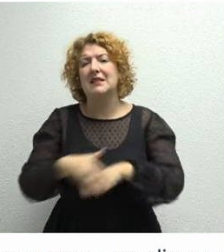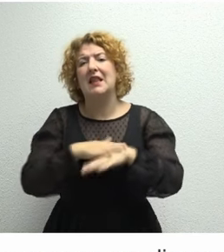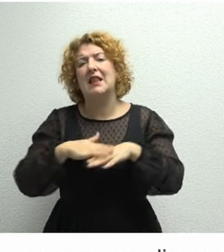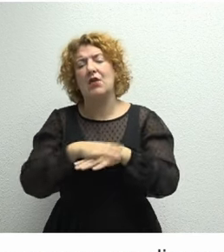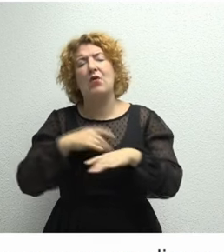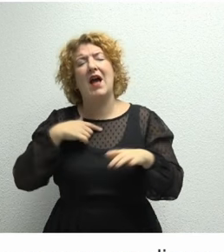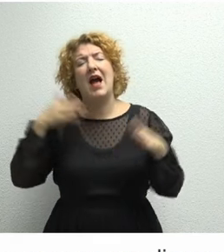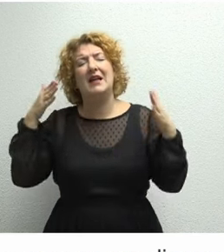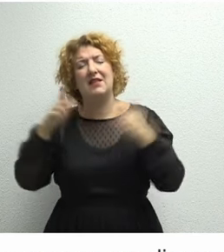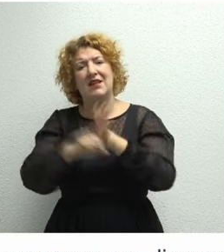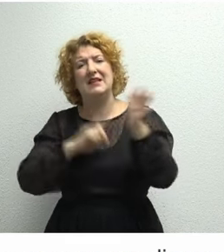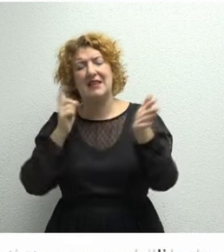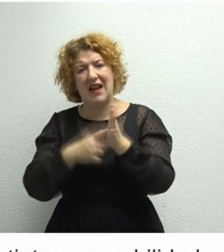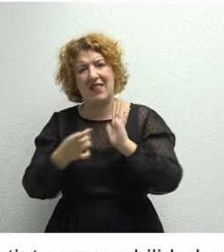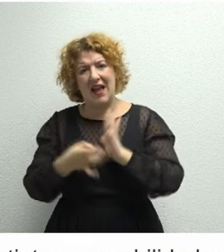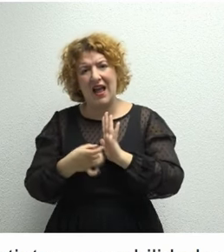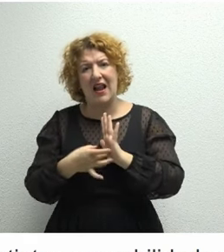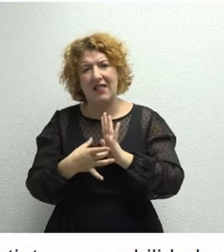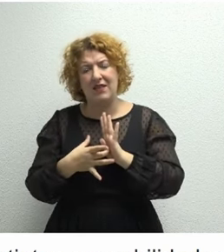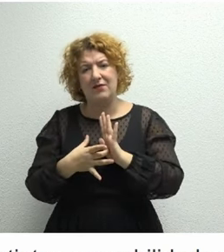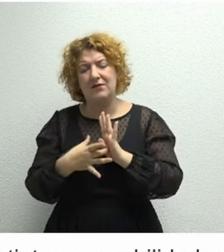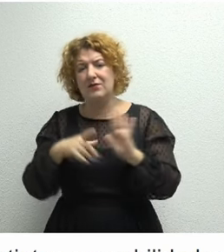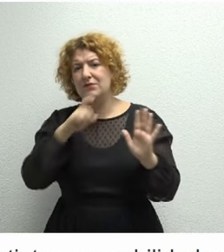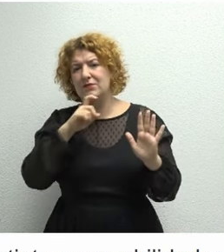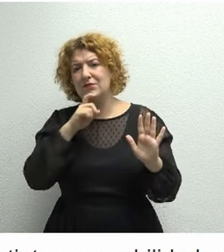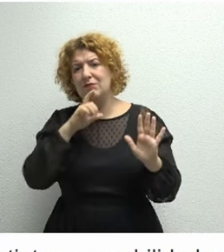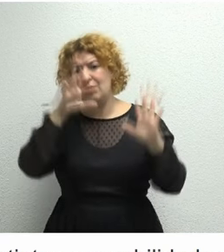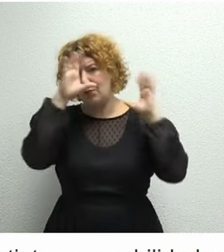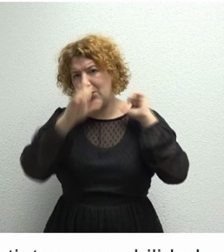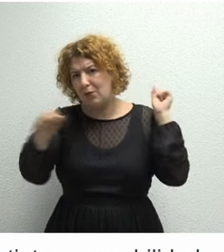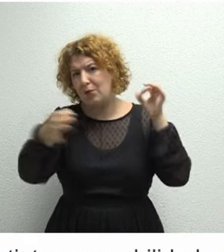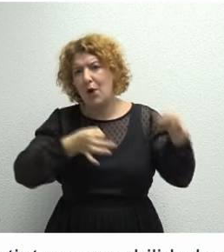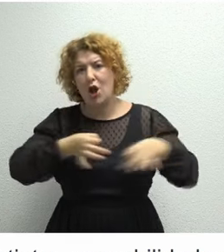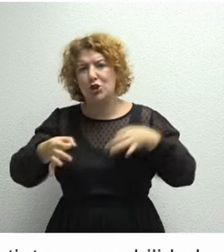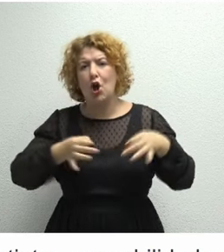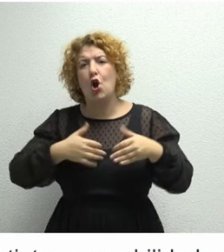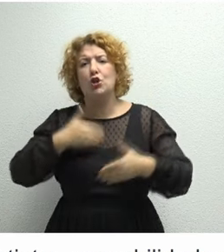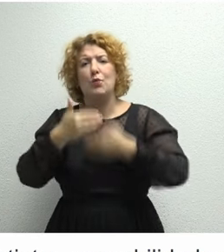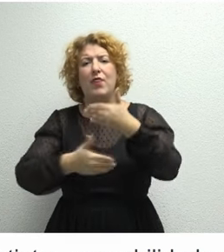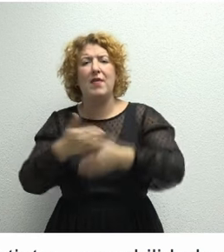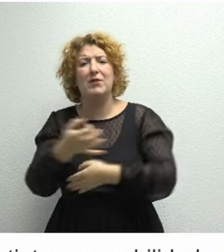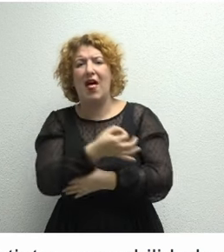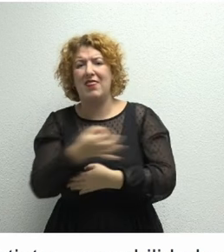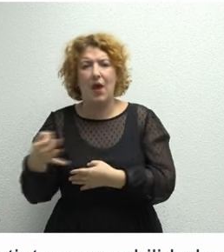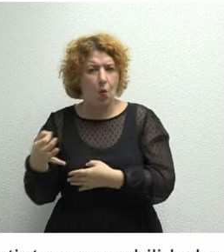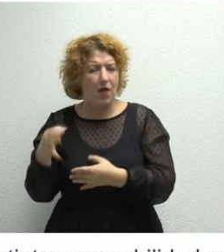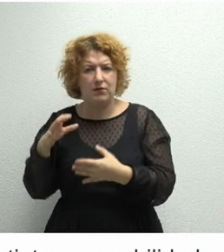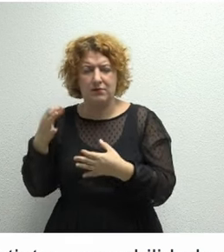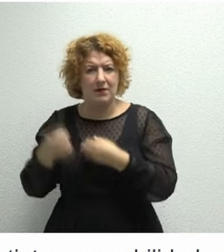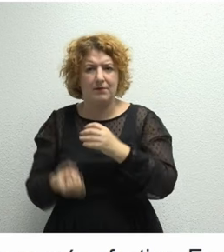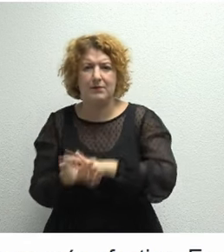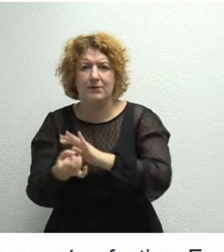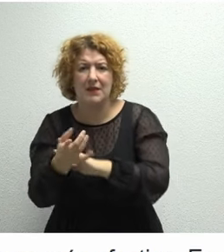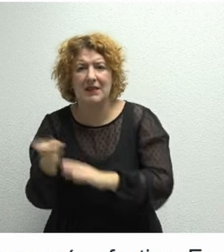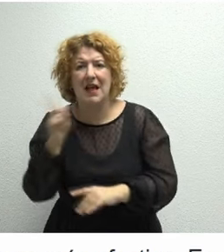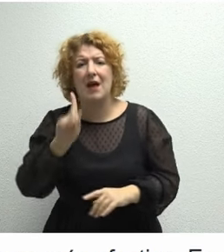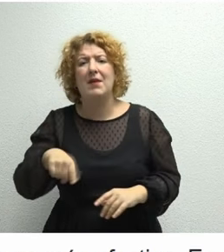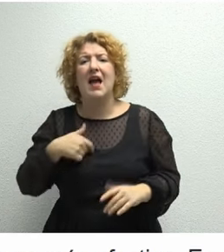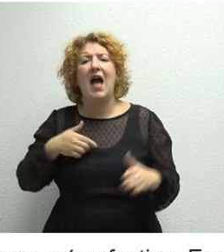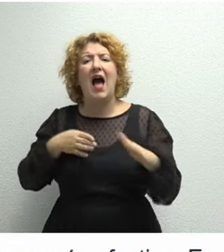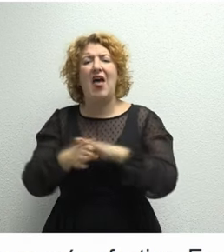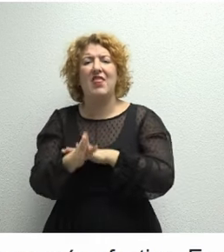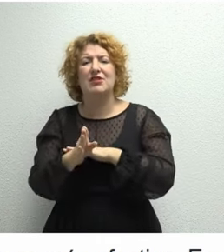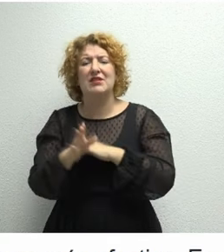atención integral y de calidad la implementación de protocolos y procedimientos adecuados así como el acceso a los servicios la